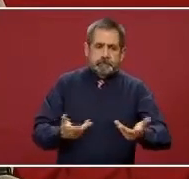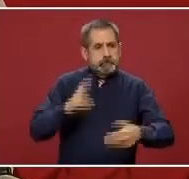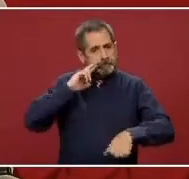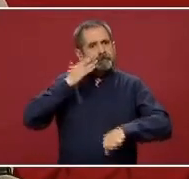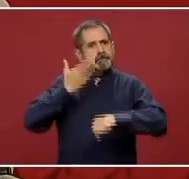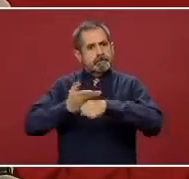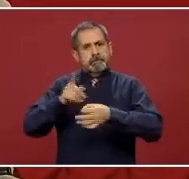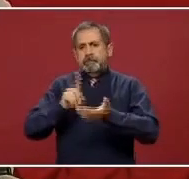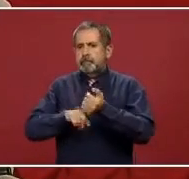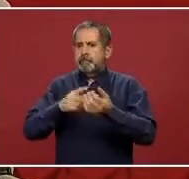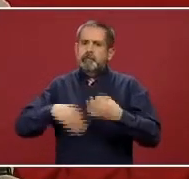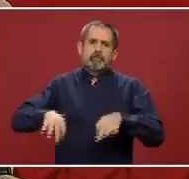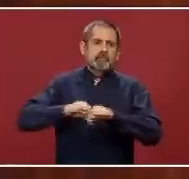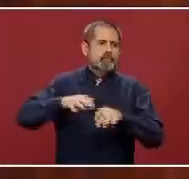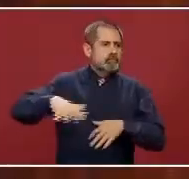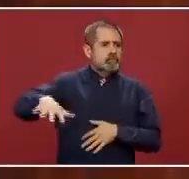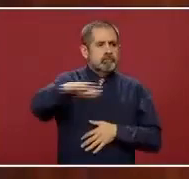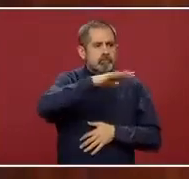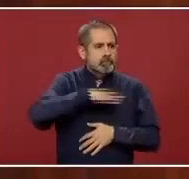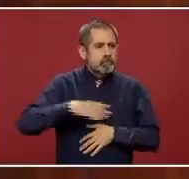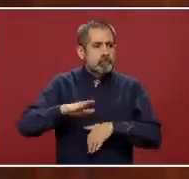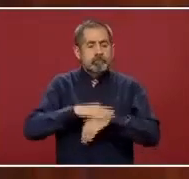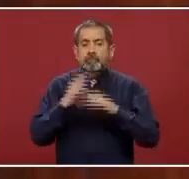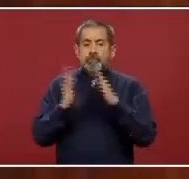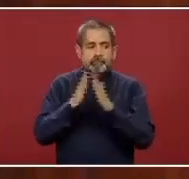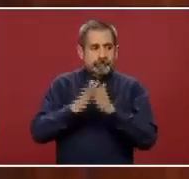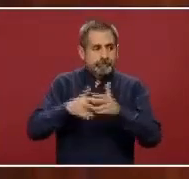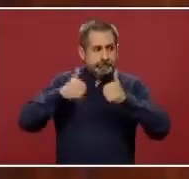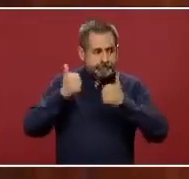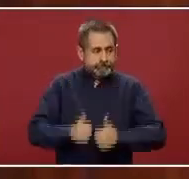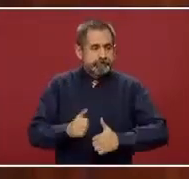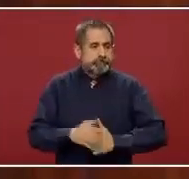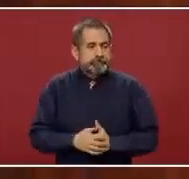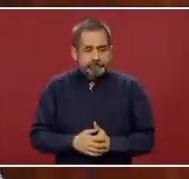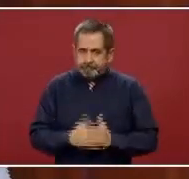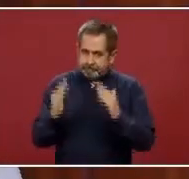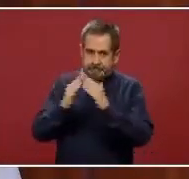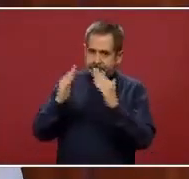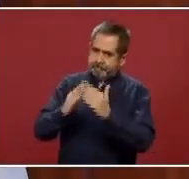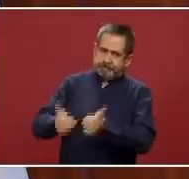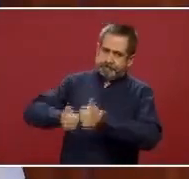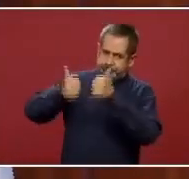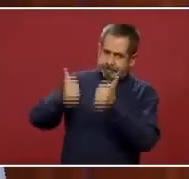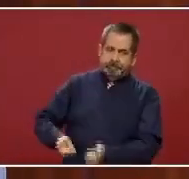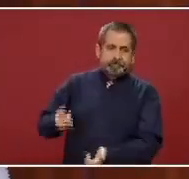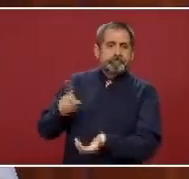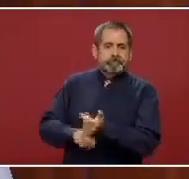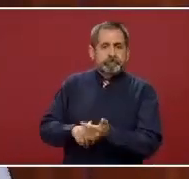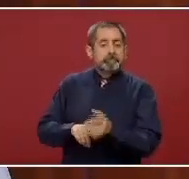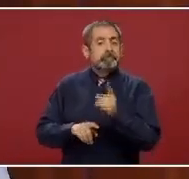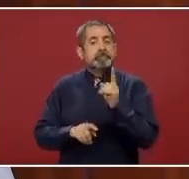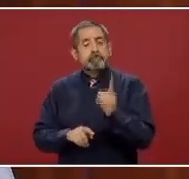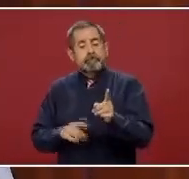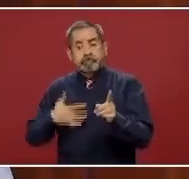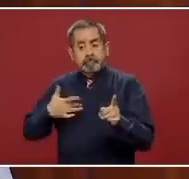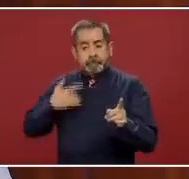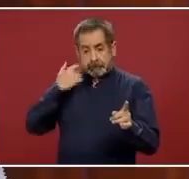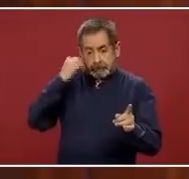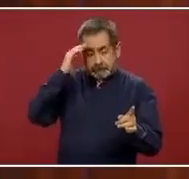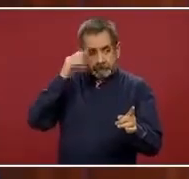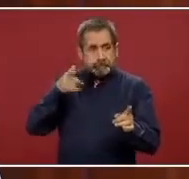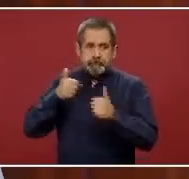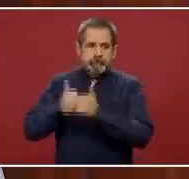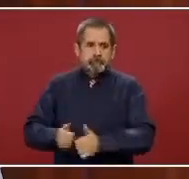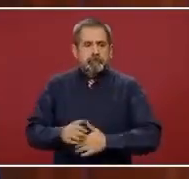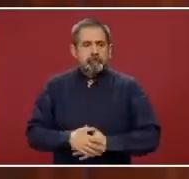responsabilidad ciudadana de quedarnos en casa cuando tenemos estos síntomas. y